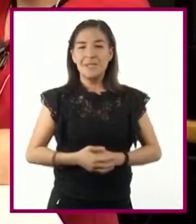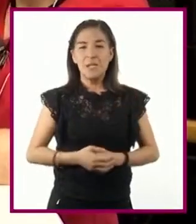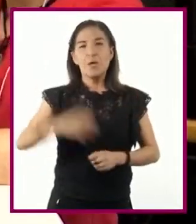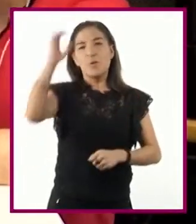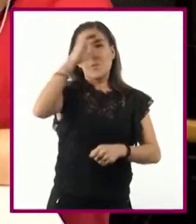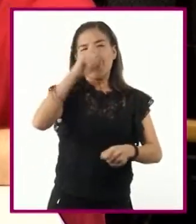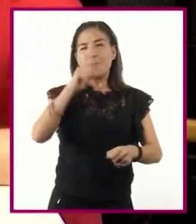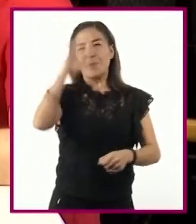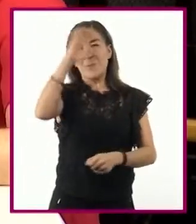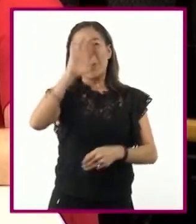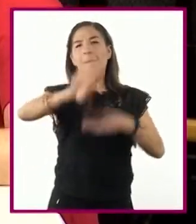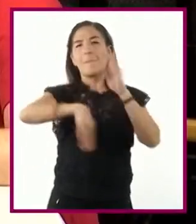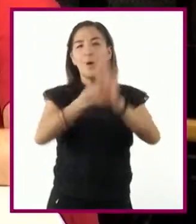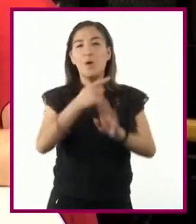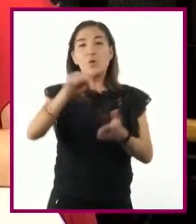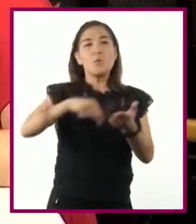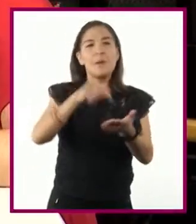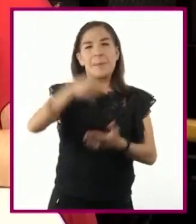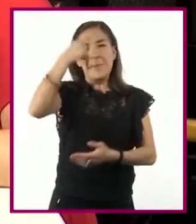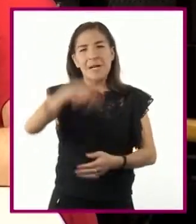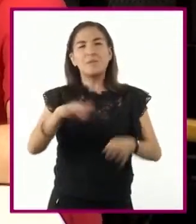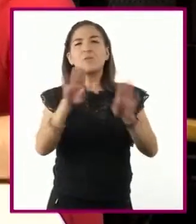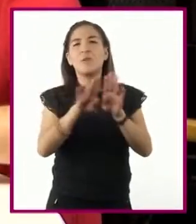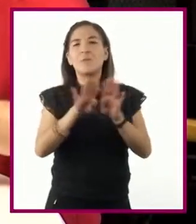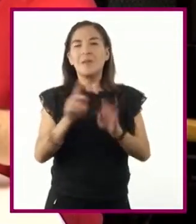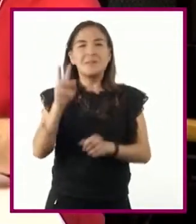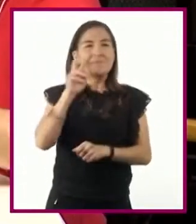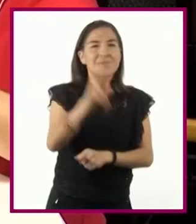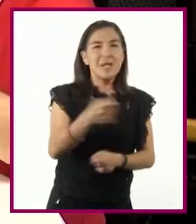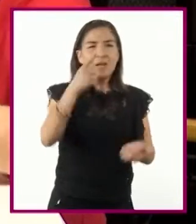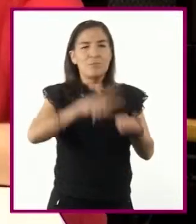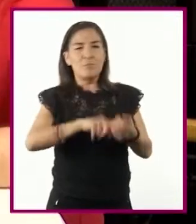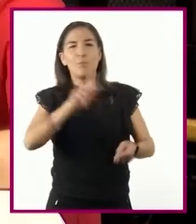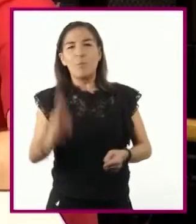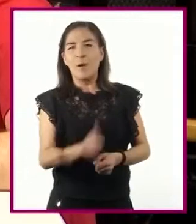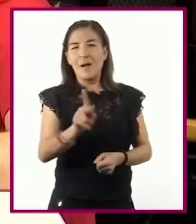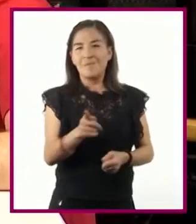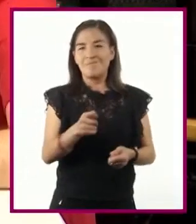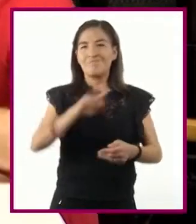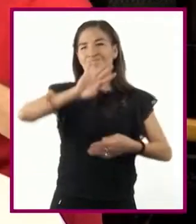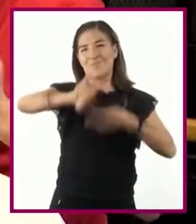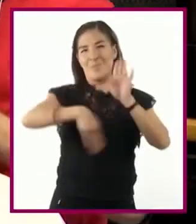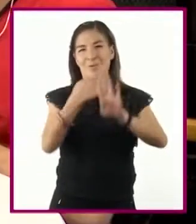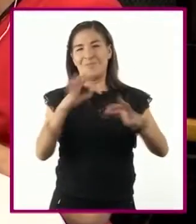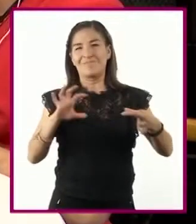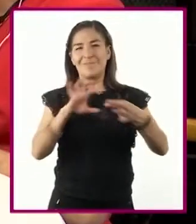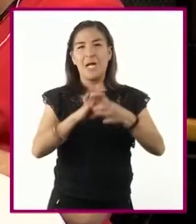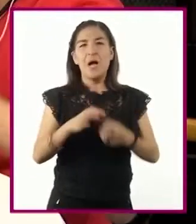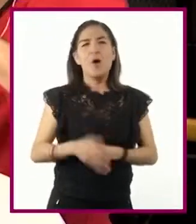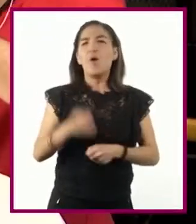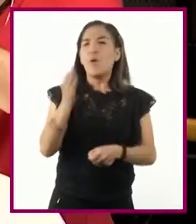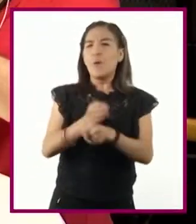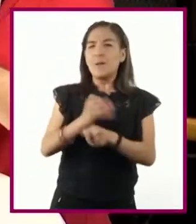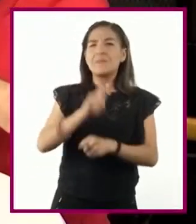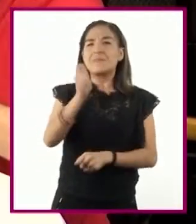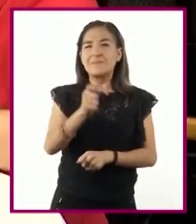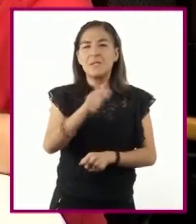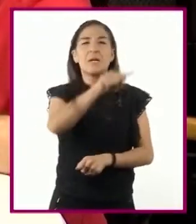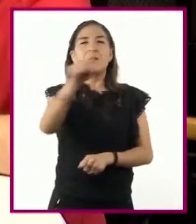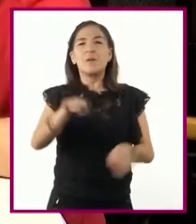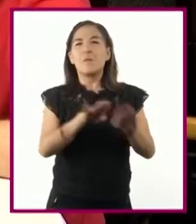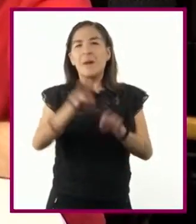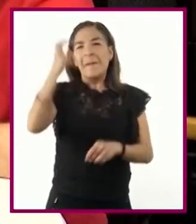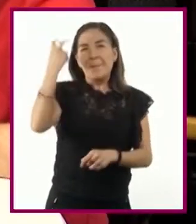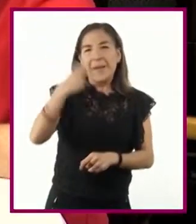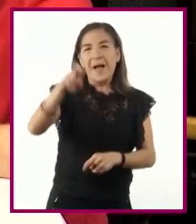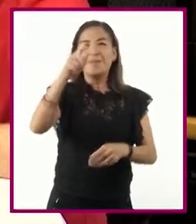Culturas del Mundo, un espacio destinado al acercamiento entre los pueblos del mundo. En esta ocasión, emprenderemos el viaje